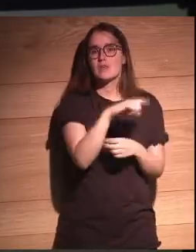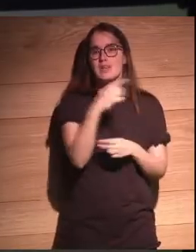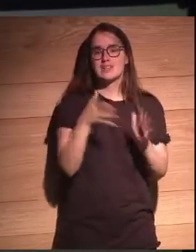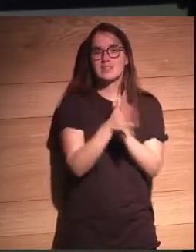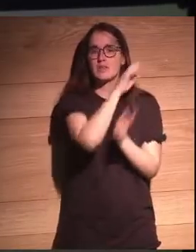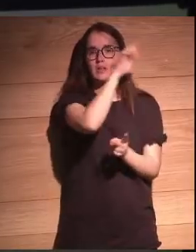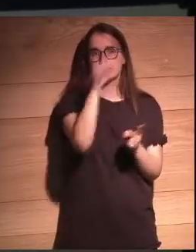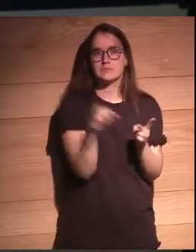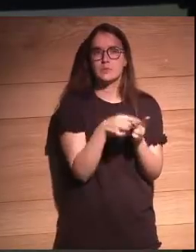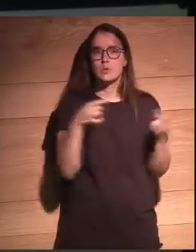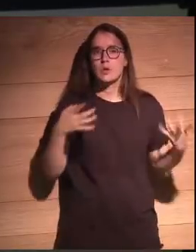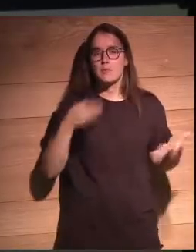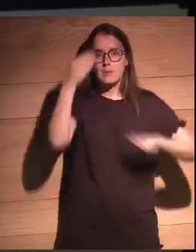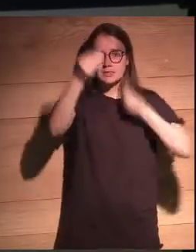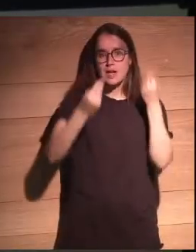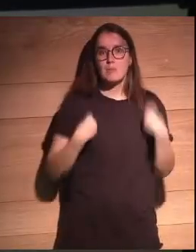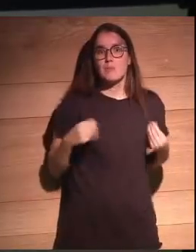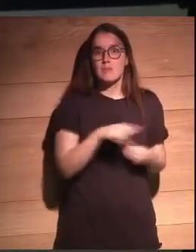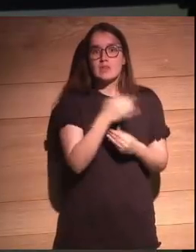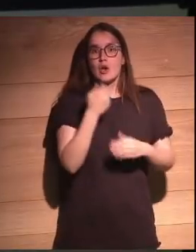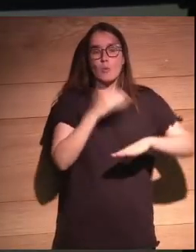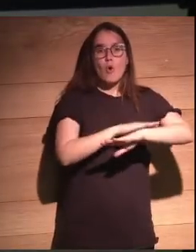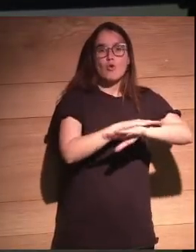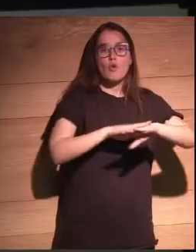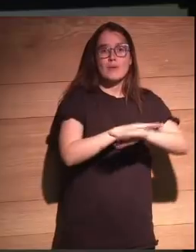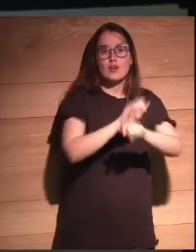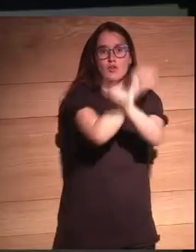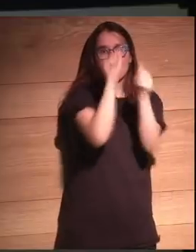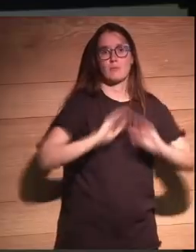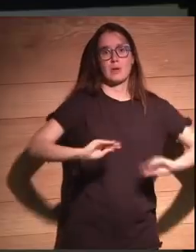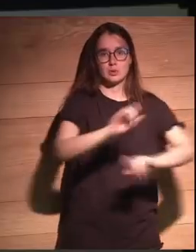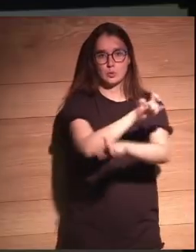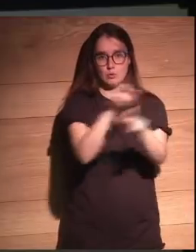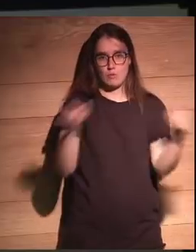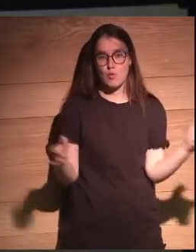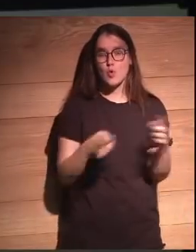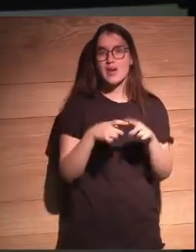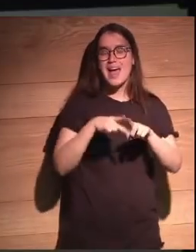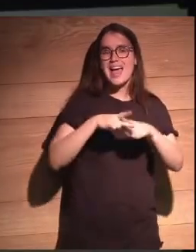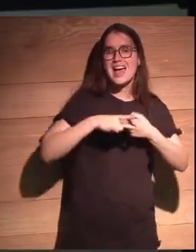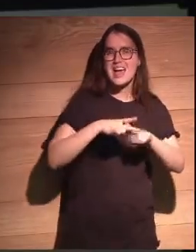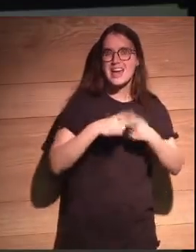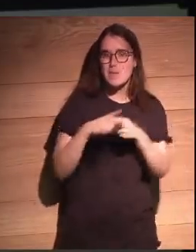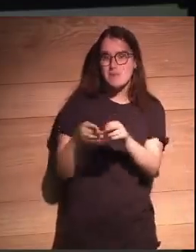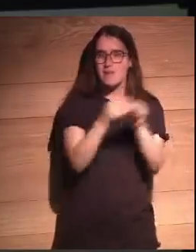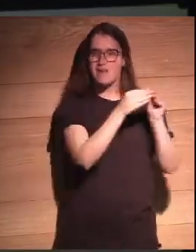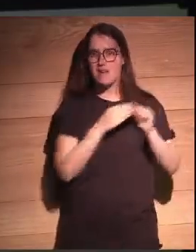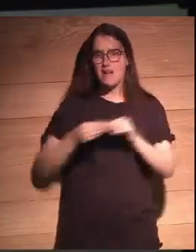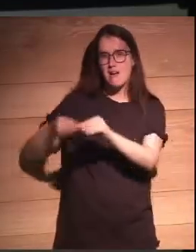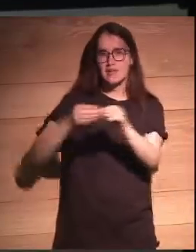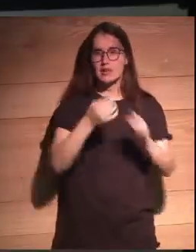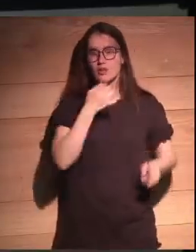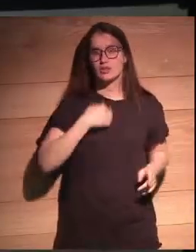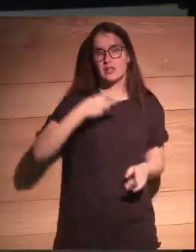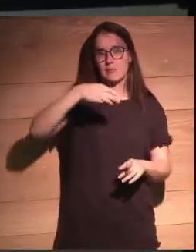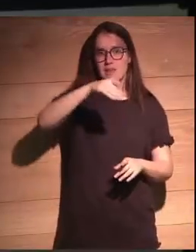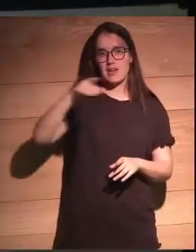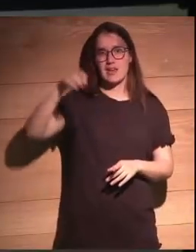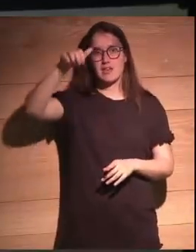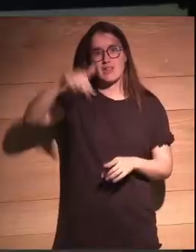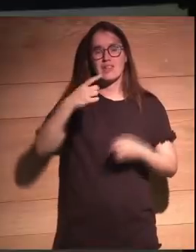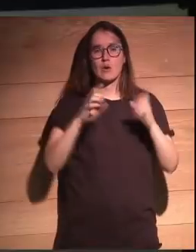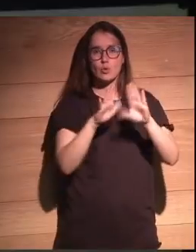lugar, pensar la vivienda como forma de gobierno de las poblaciones. Un instrumento de alienación y opresión, nos dice Maiden, de